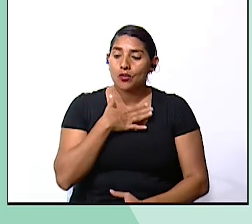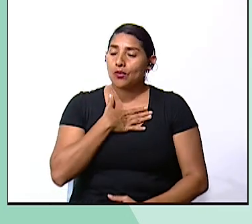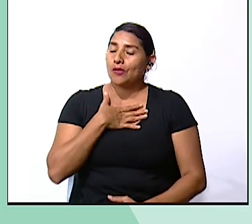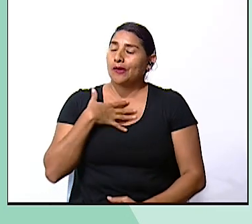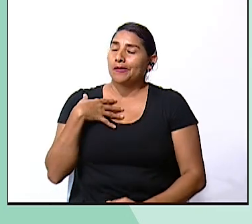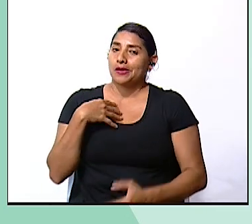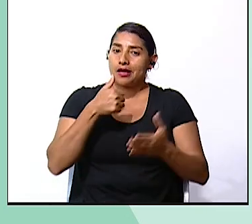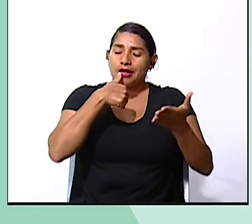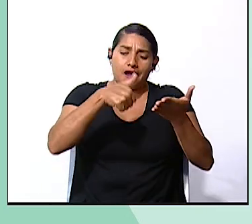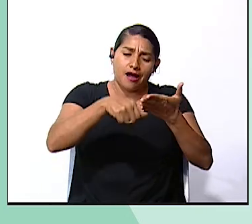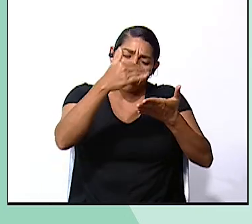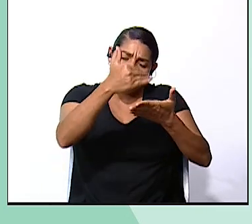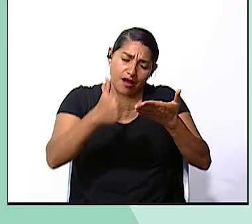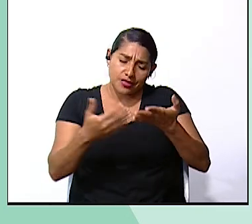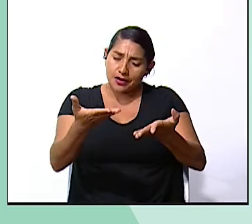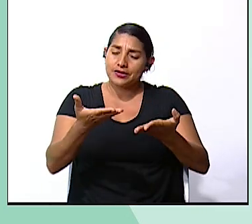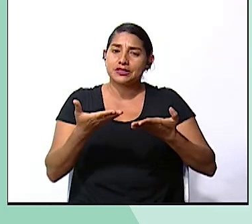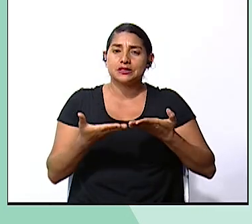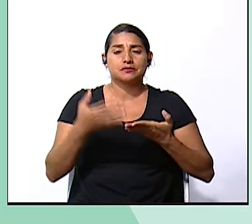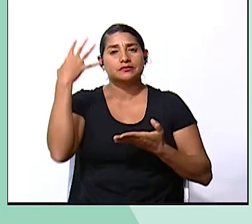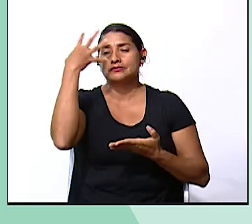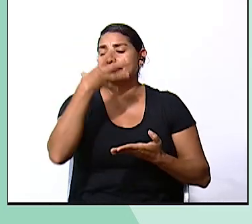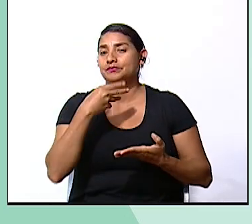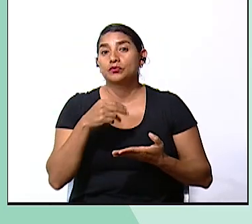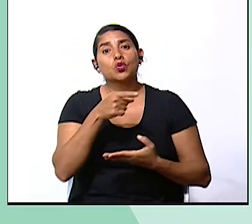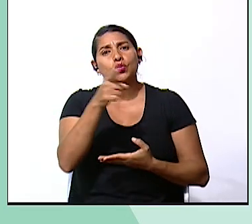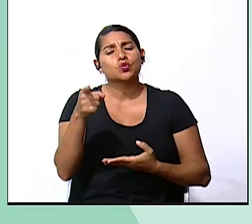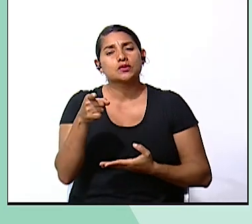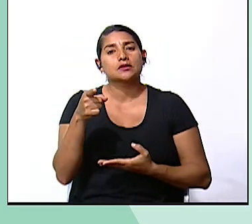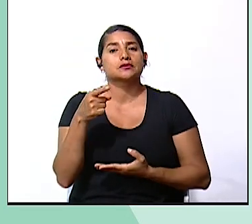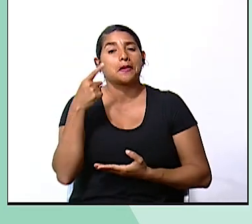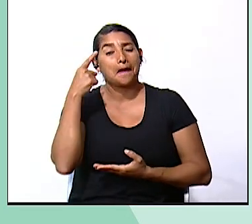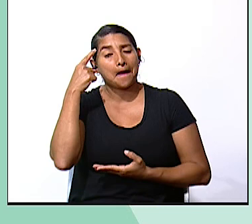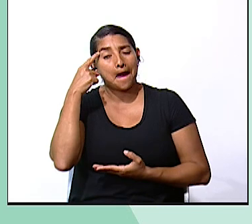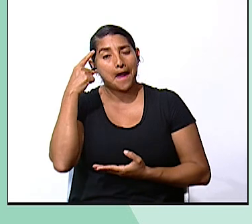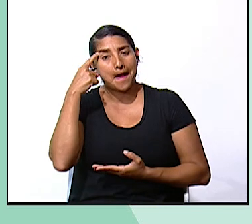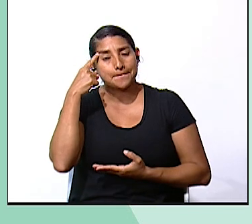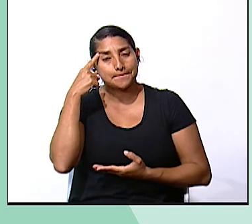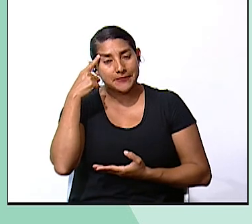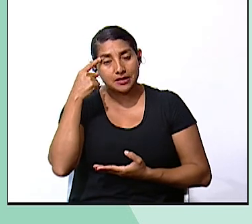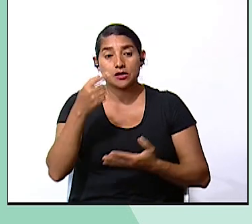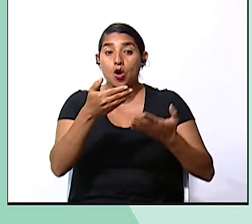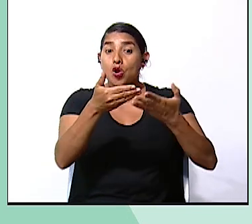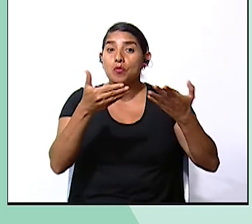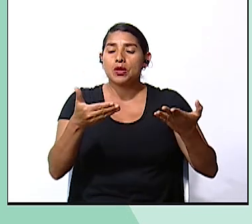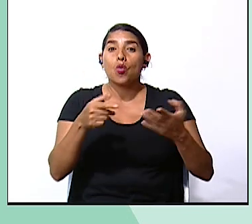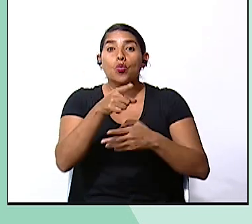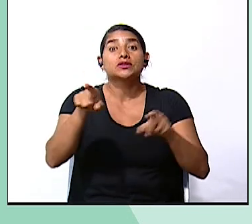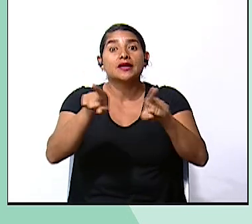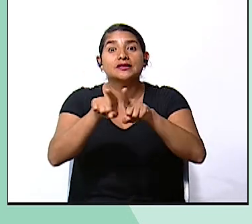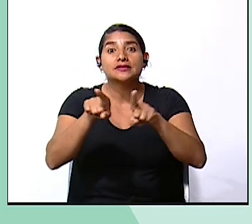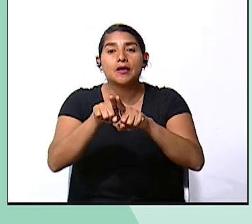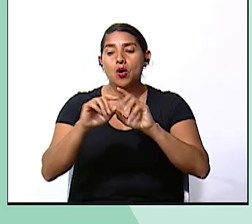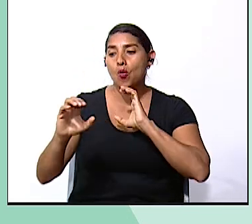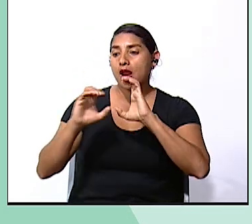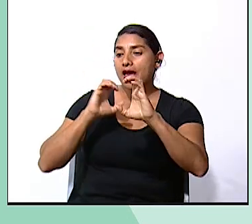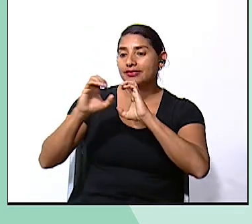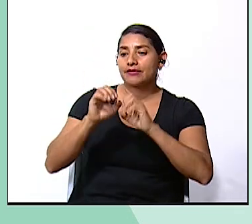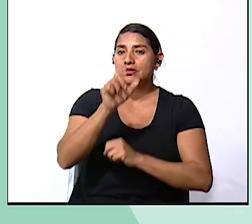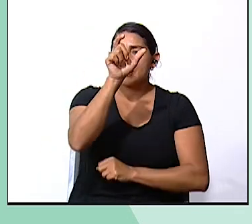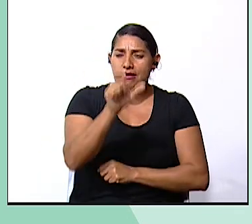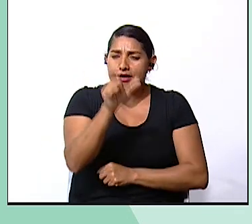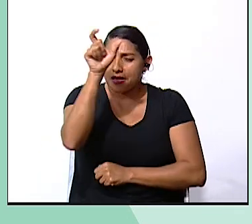encantada con esta carta que recibimos. ¿Qué les parece si les propongo que con los materiales hagan ustedes una entrevista a alguno de